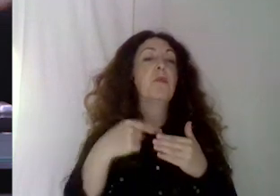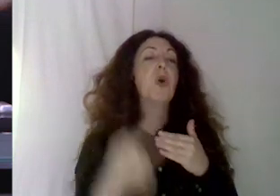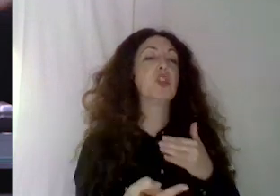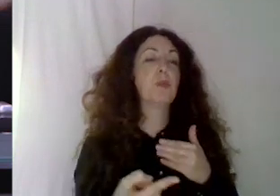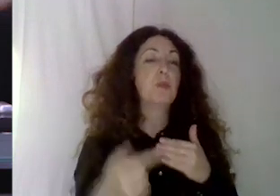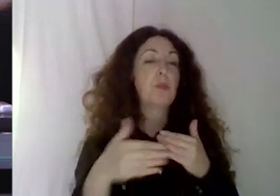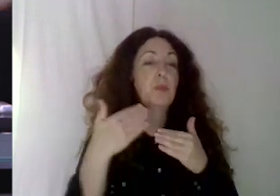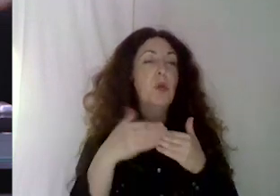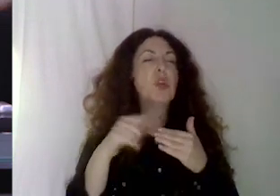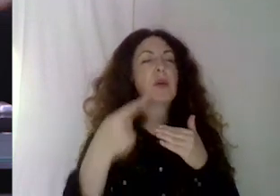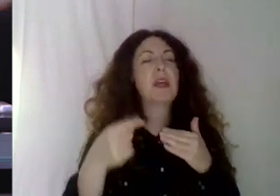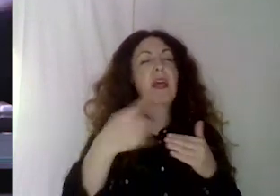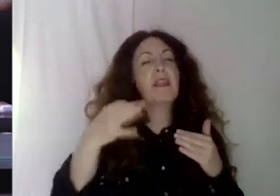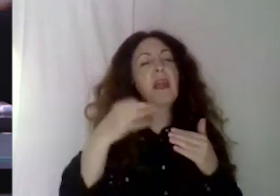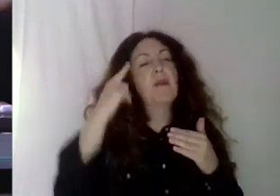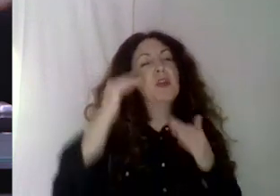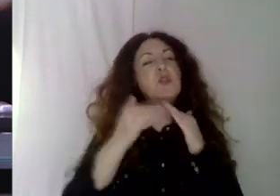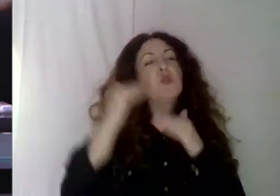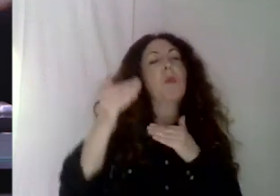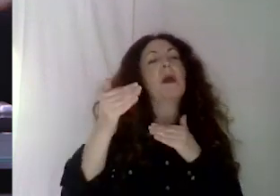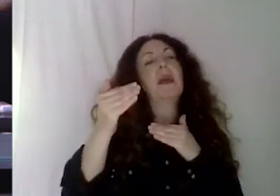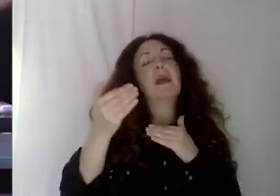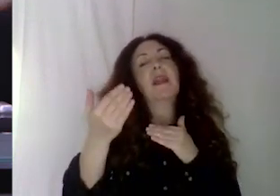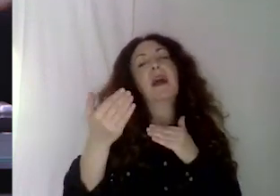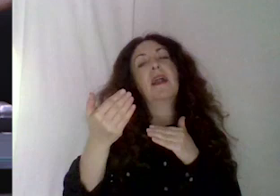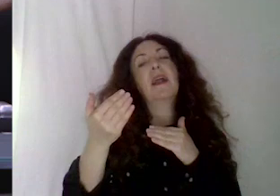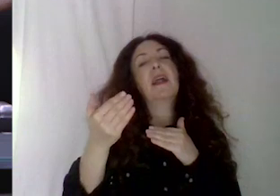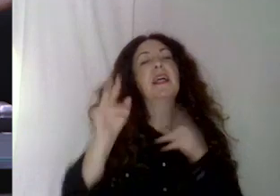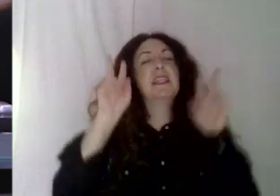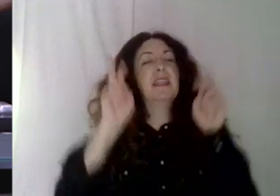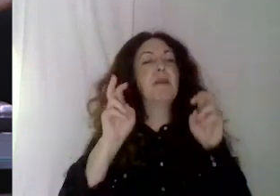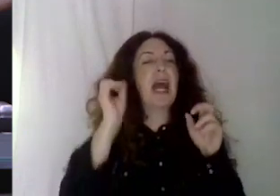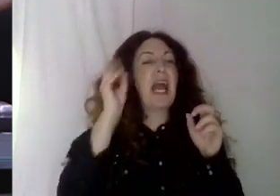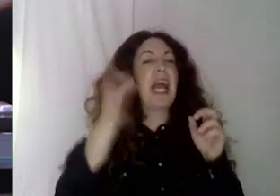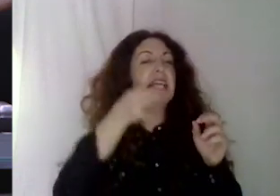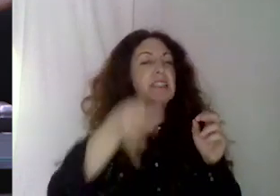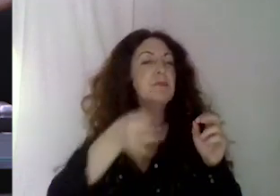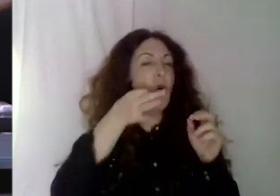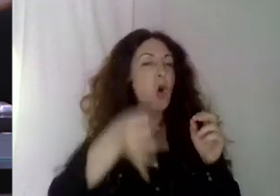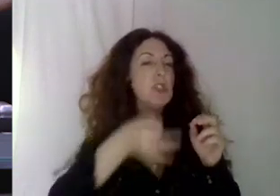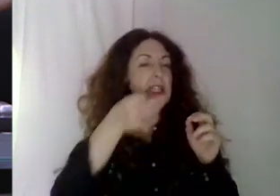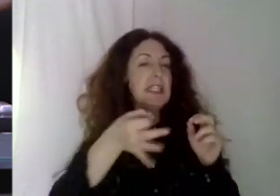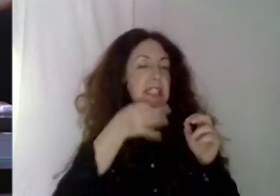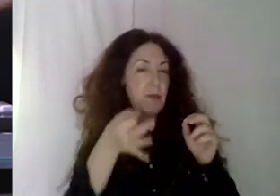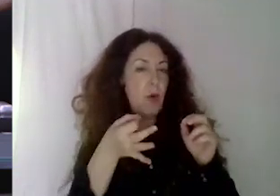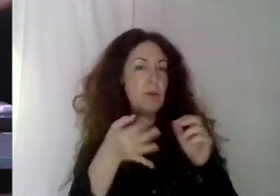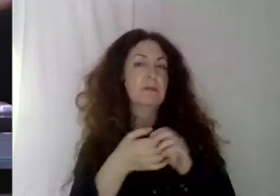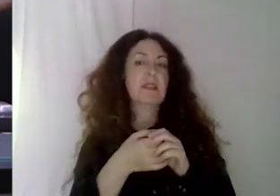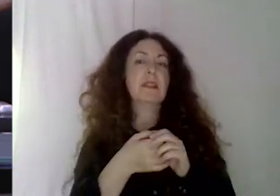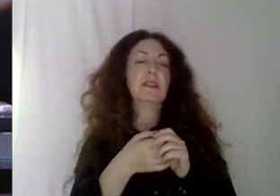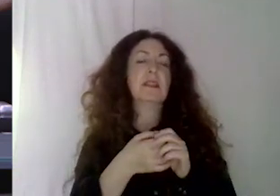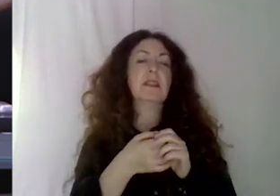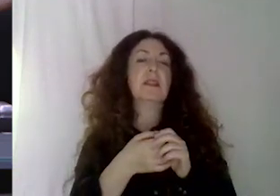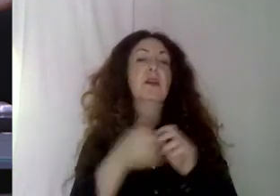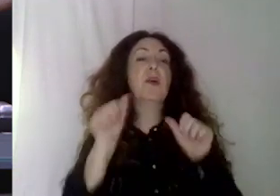que hemos heredado de la posmodernidad, que quizás tendríamos que superar desde el punto de vista expositivo, pero pesa